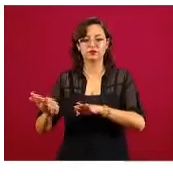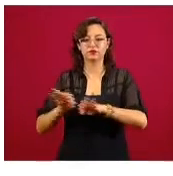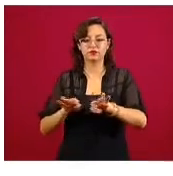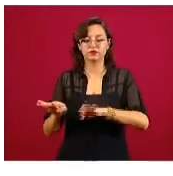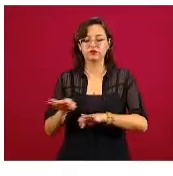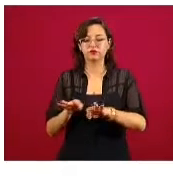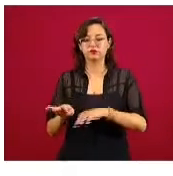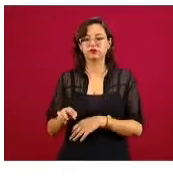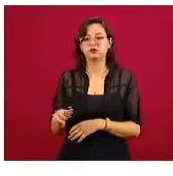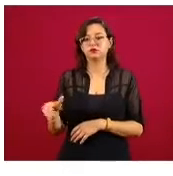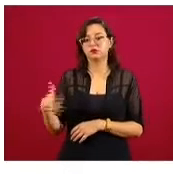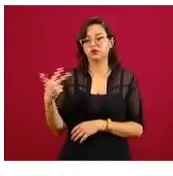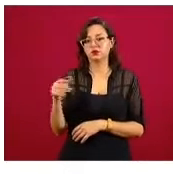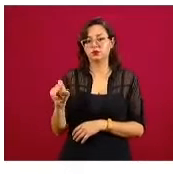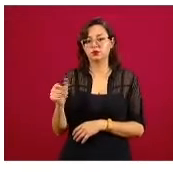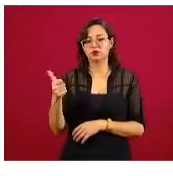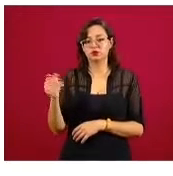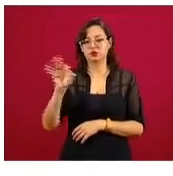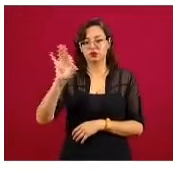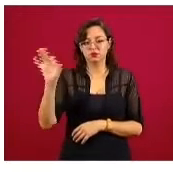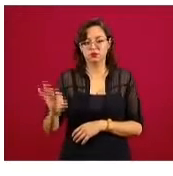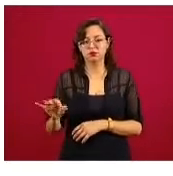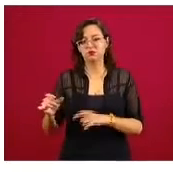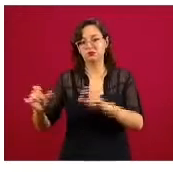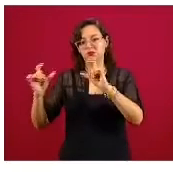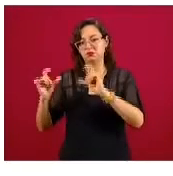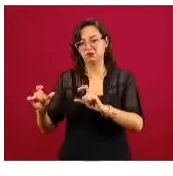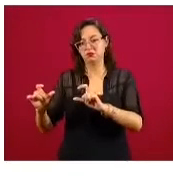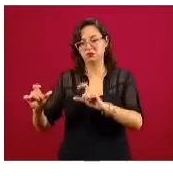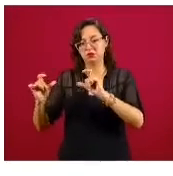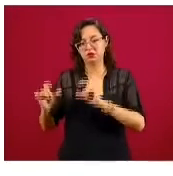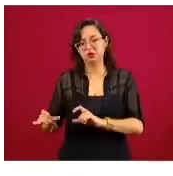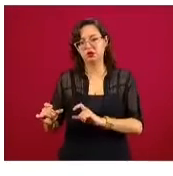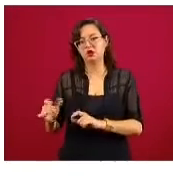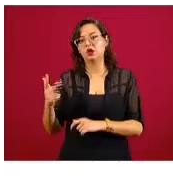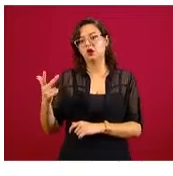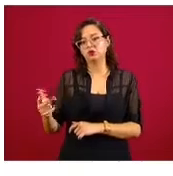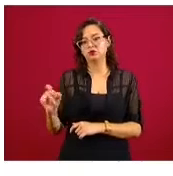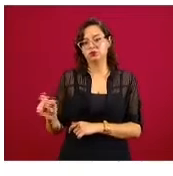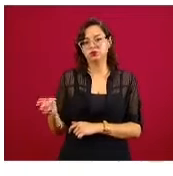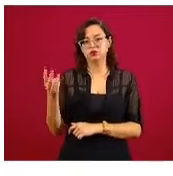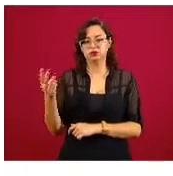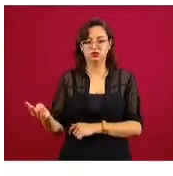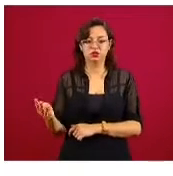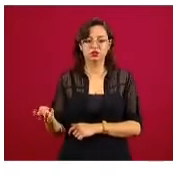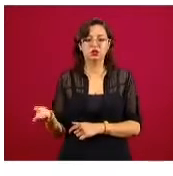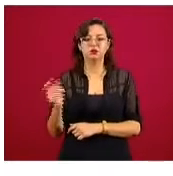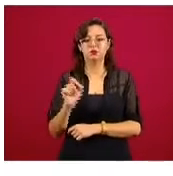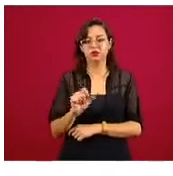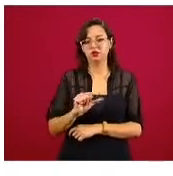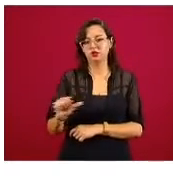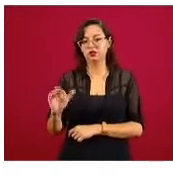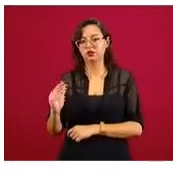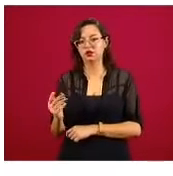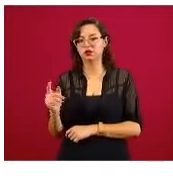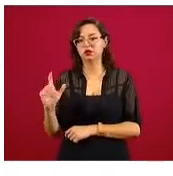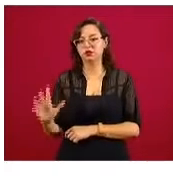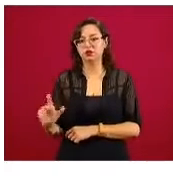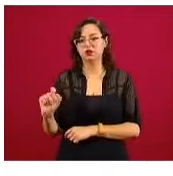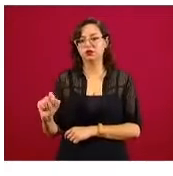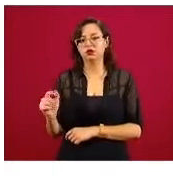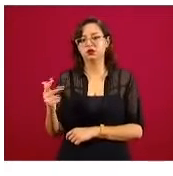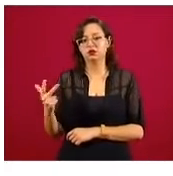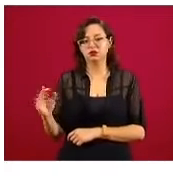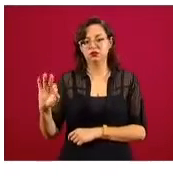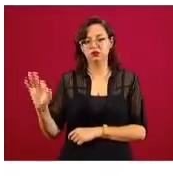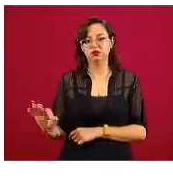son 13.6%, y así de 10 a 20 son del 8.3%, de 20 a 50, 5.8%, y